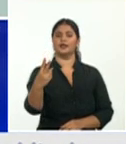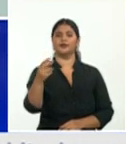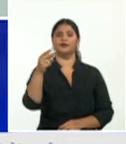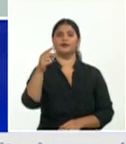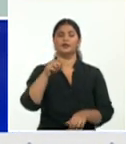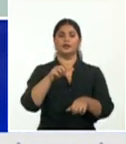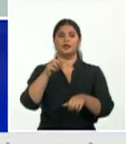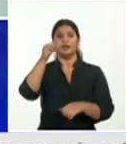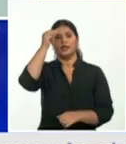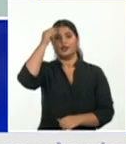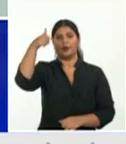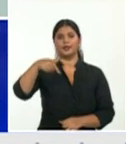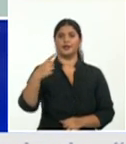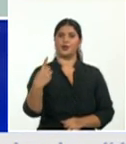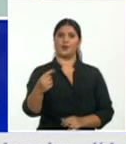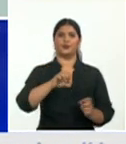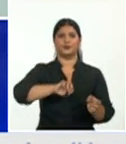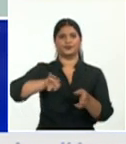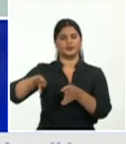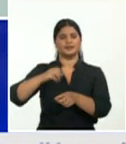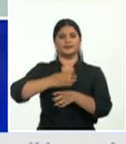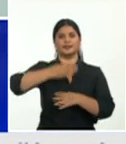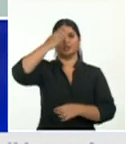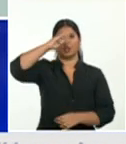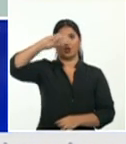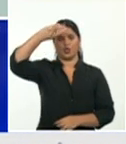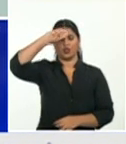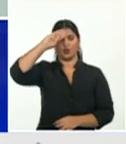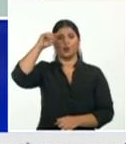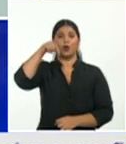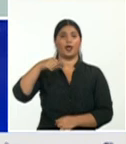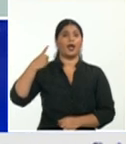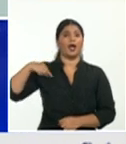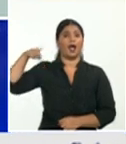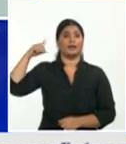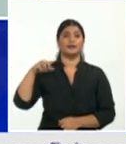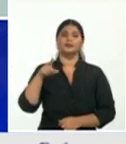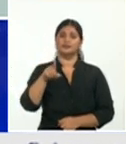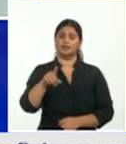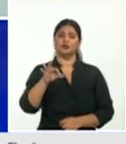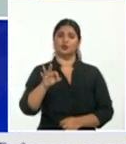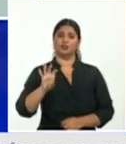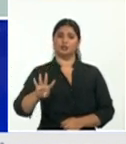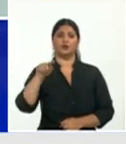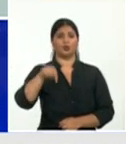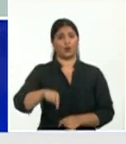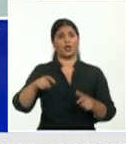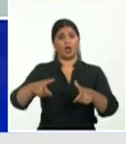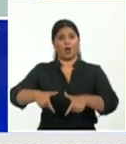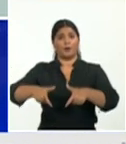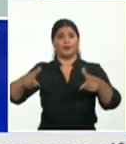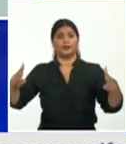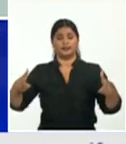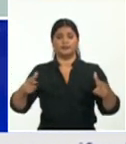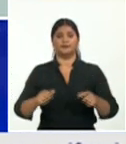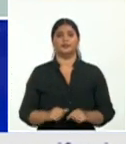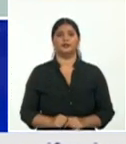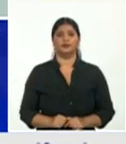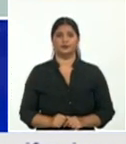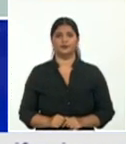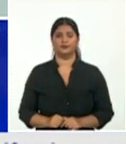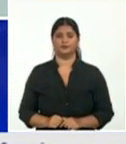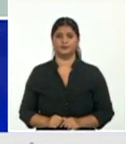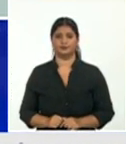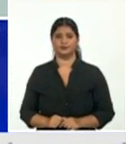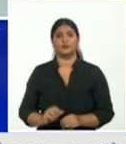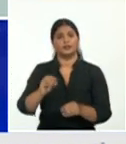muy elevada la cifra, 184, 46 más que el día anterior. Dispersos en 8 de sus